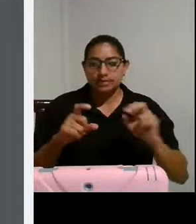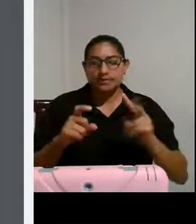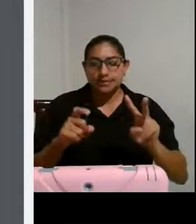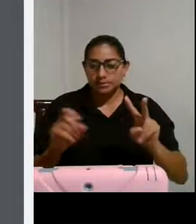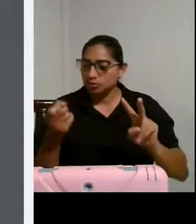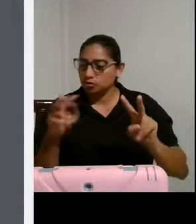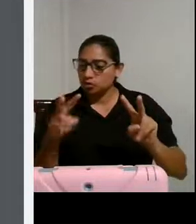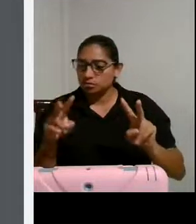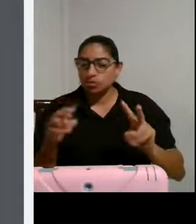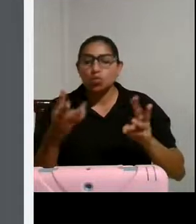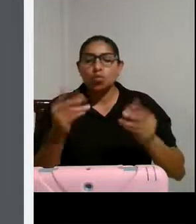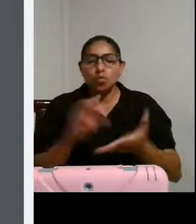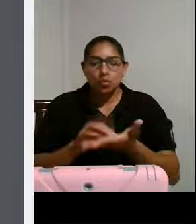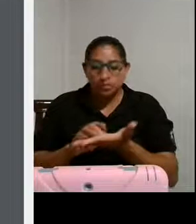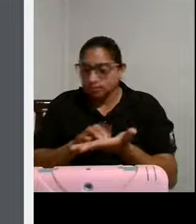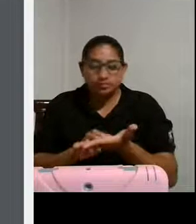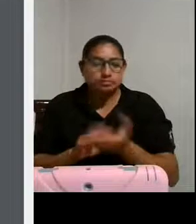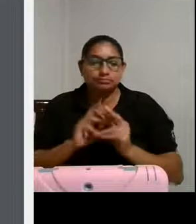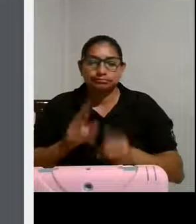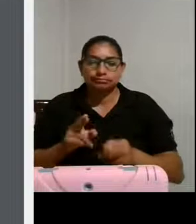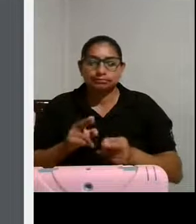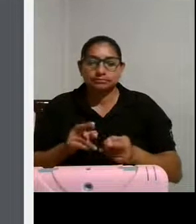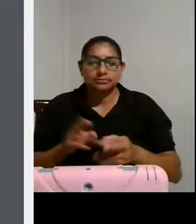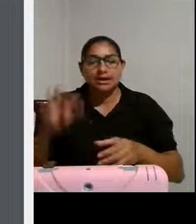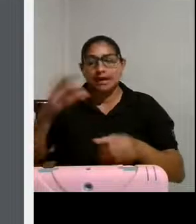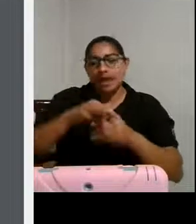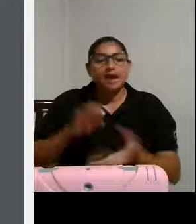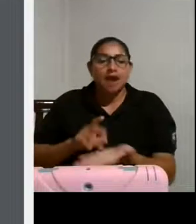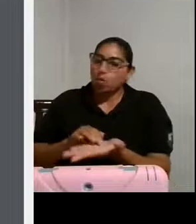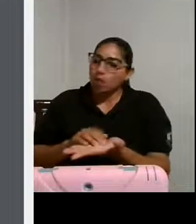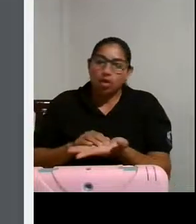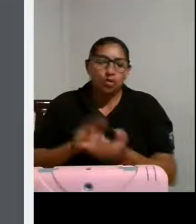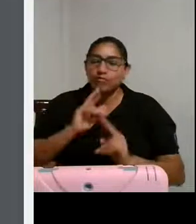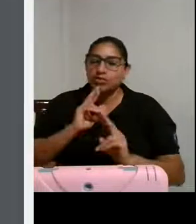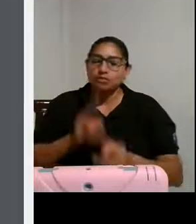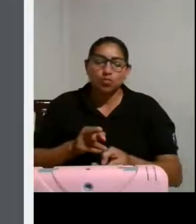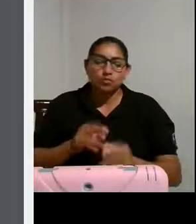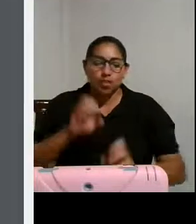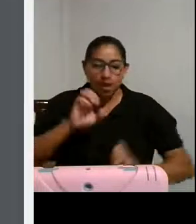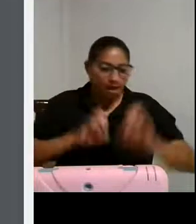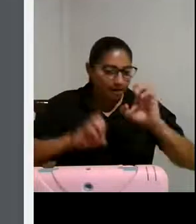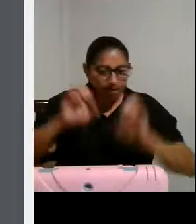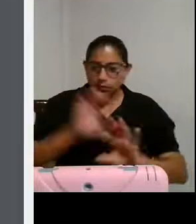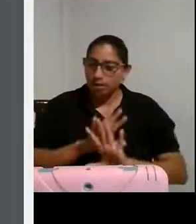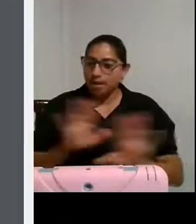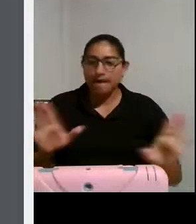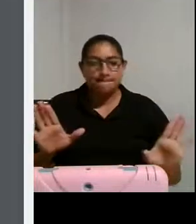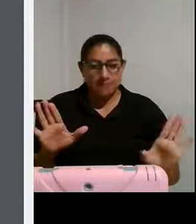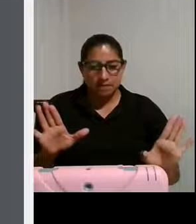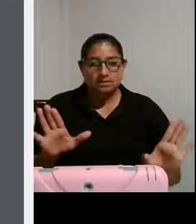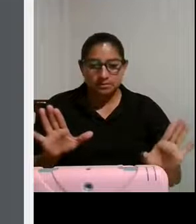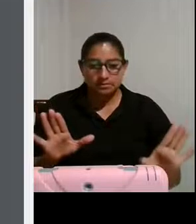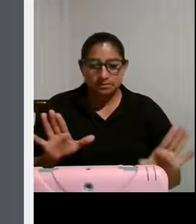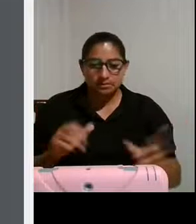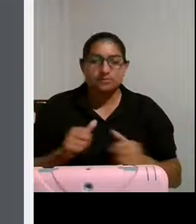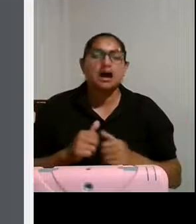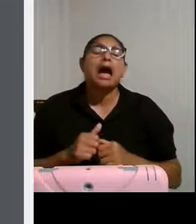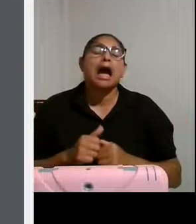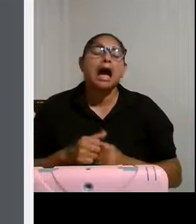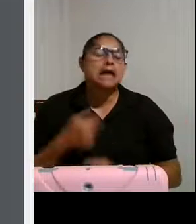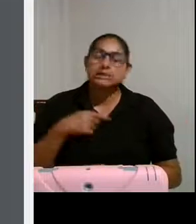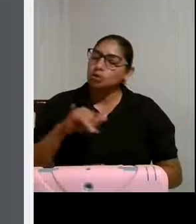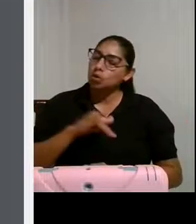la función, en realidad yo lo que hago es que meto la función en la calculadora y la evalúo en la Ujú, calculadora. ujú, Entonces, ujú. yo pongo